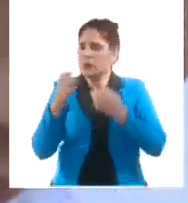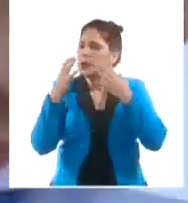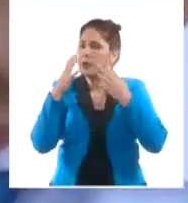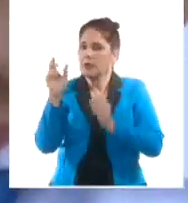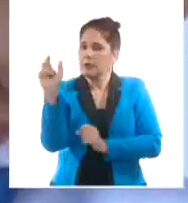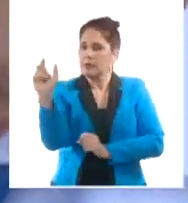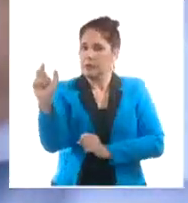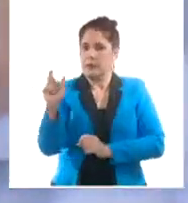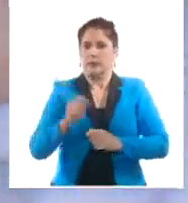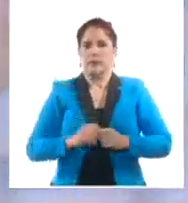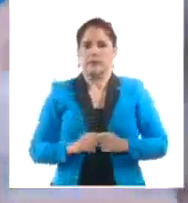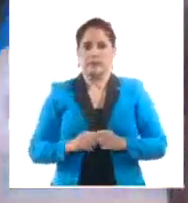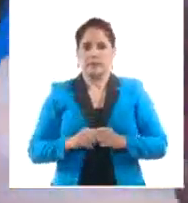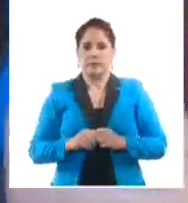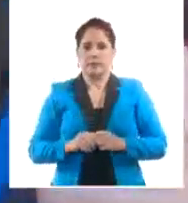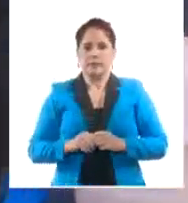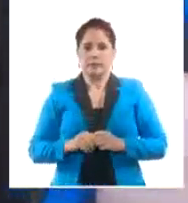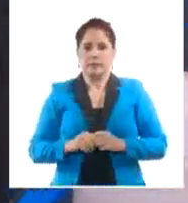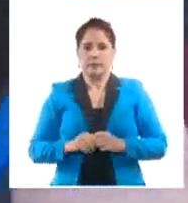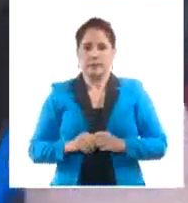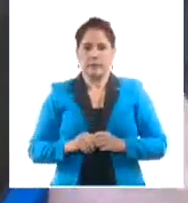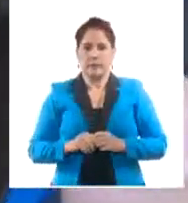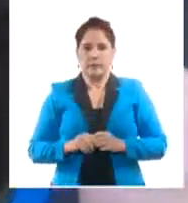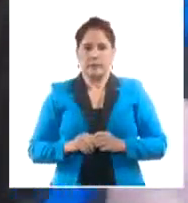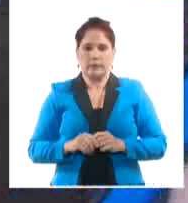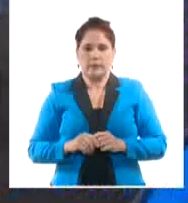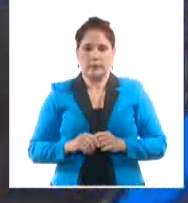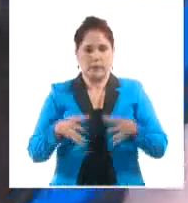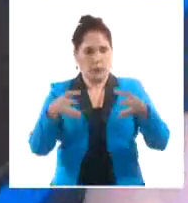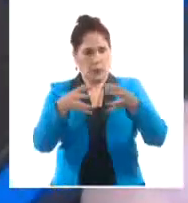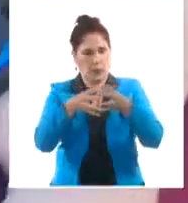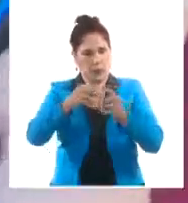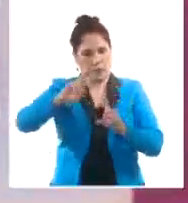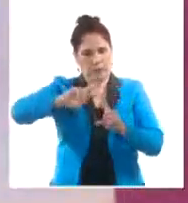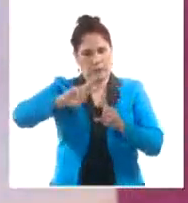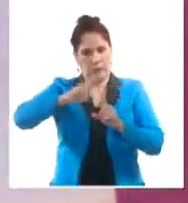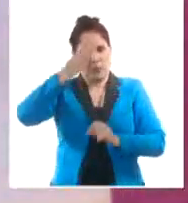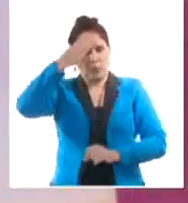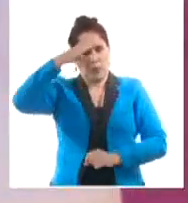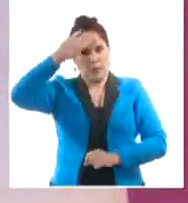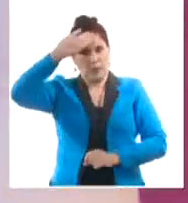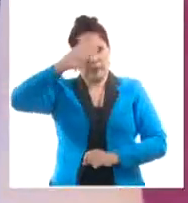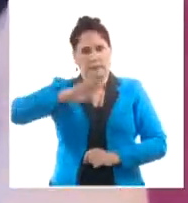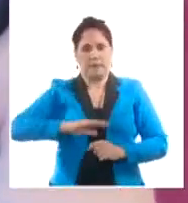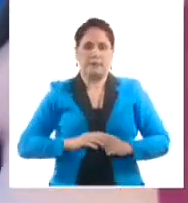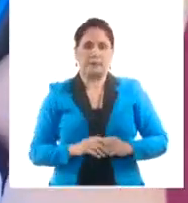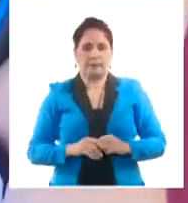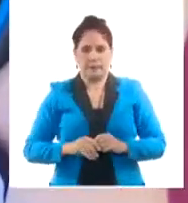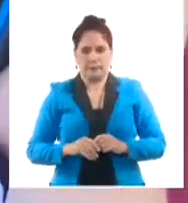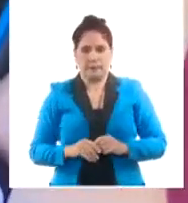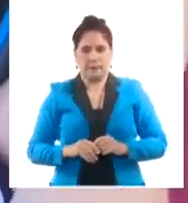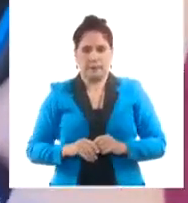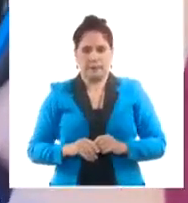fecha. Raudén González y Yosmara Martínez, Sistema Informativo de la Televisión Cubana.